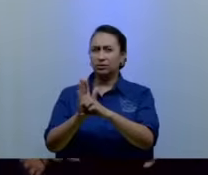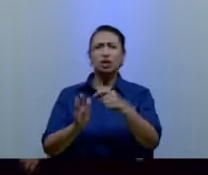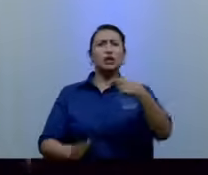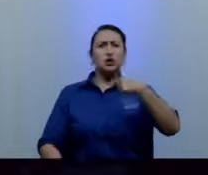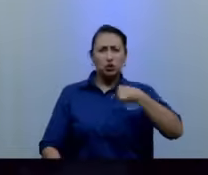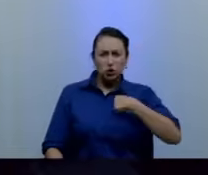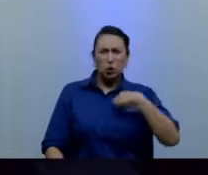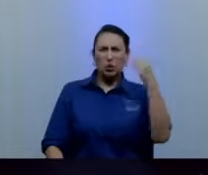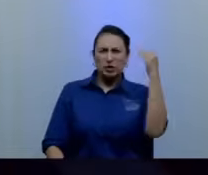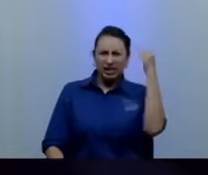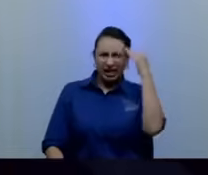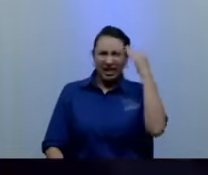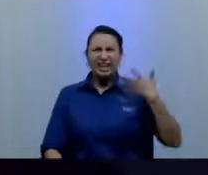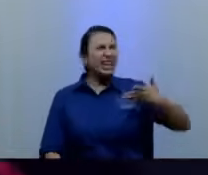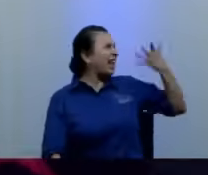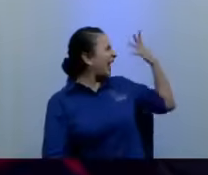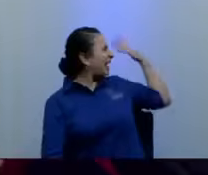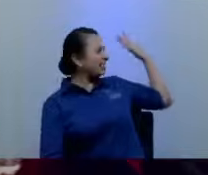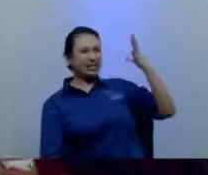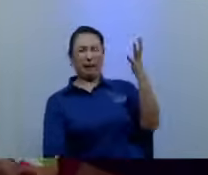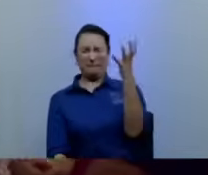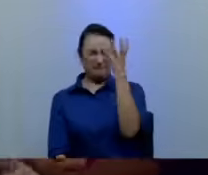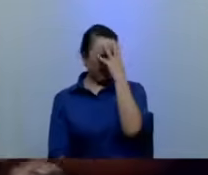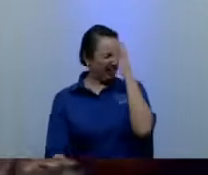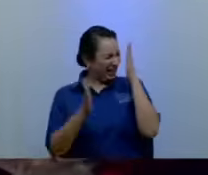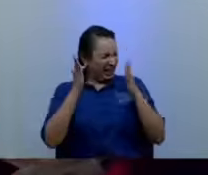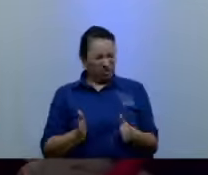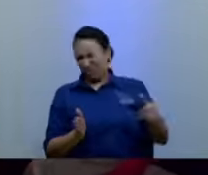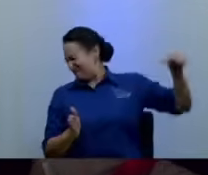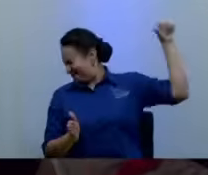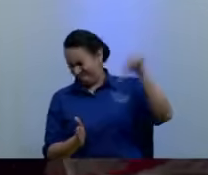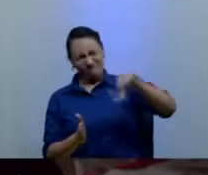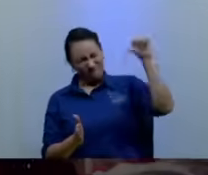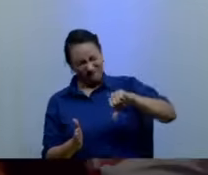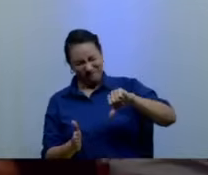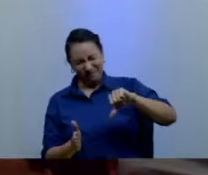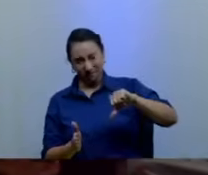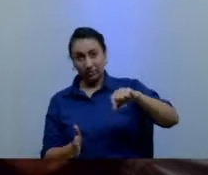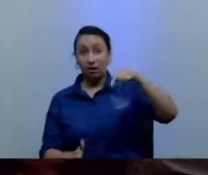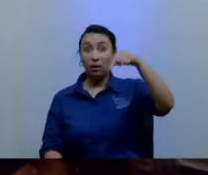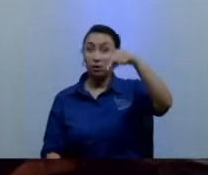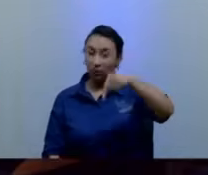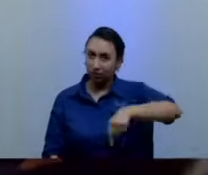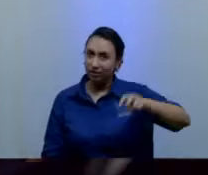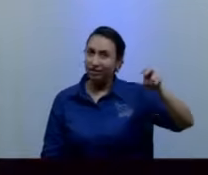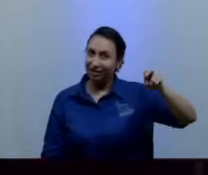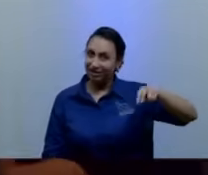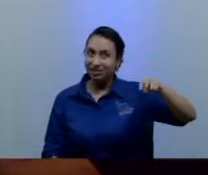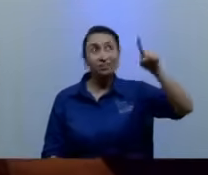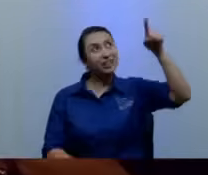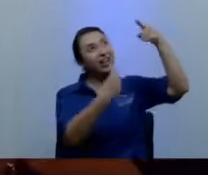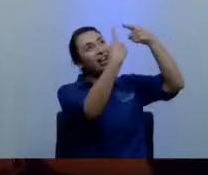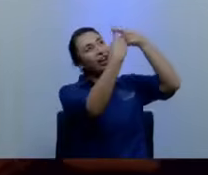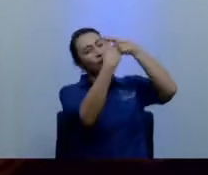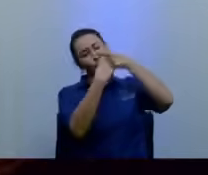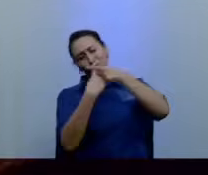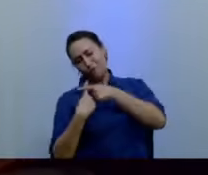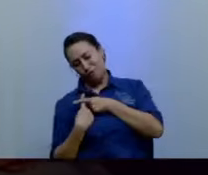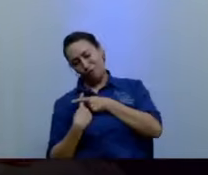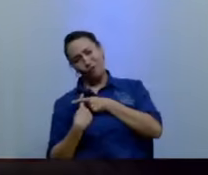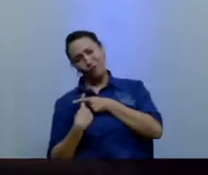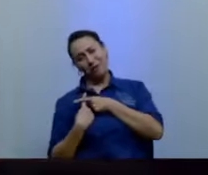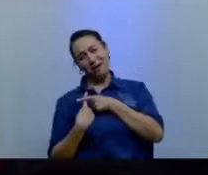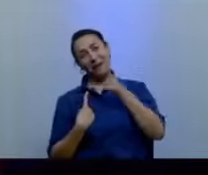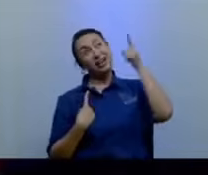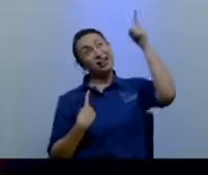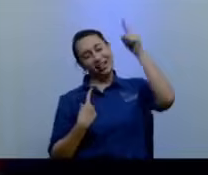arrepentíos y convertíos para que sean borrados vuestros pecados. Bueno, y todo lo que ya sabemos. Entonces,